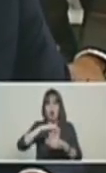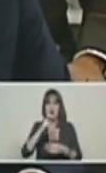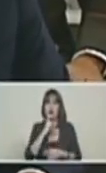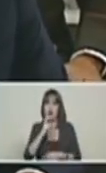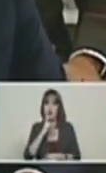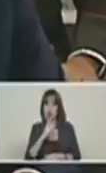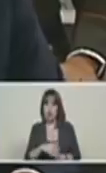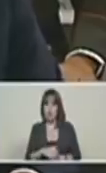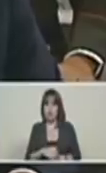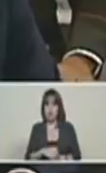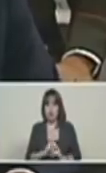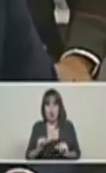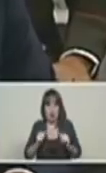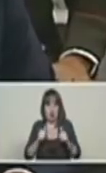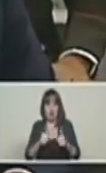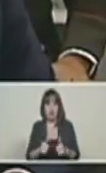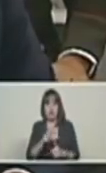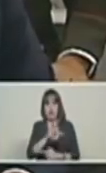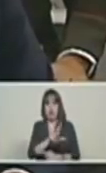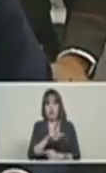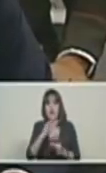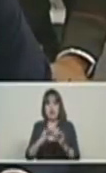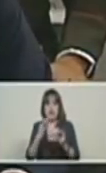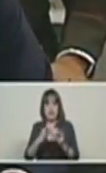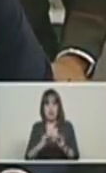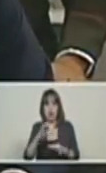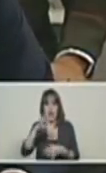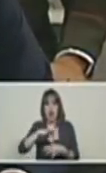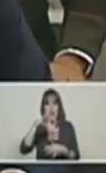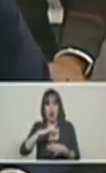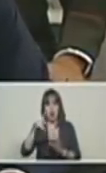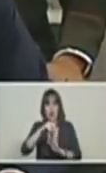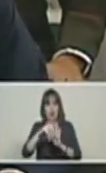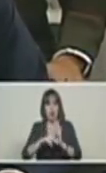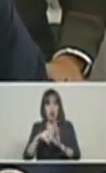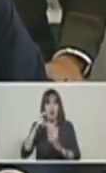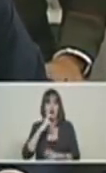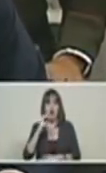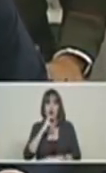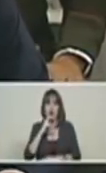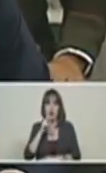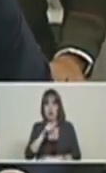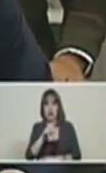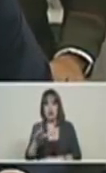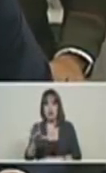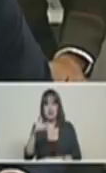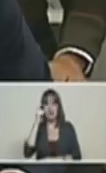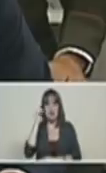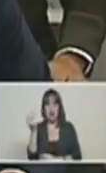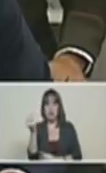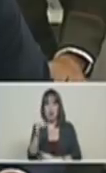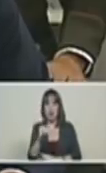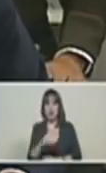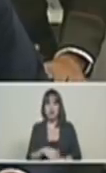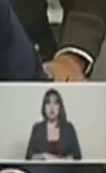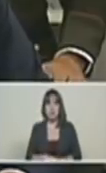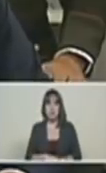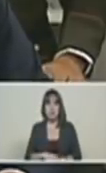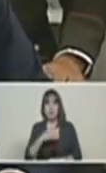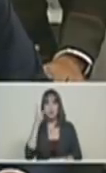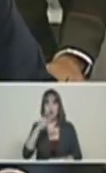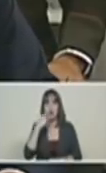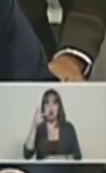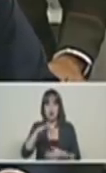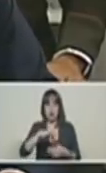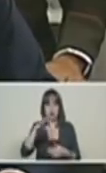que iniciamos el pasado 3 de septiembre, estos 15 días, más de 15 días, la política de ahorro